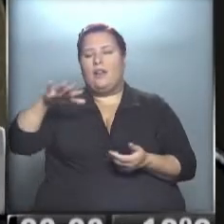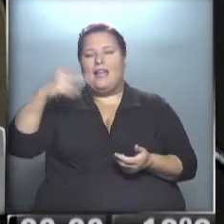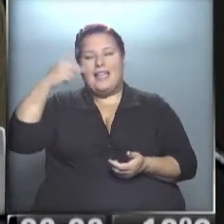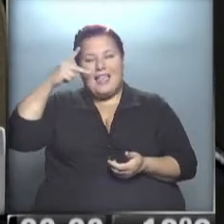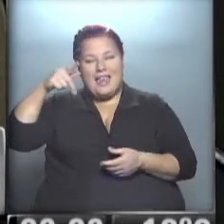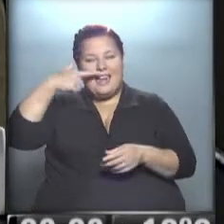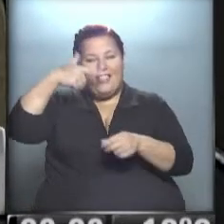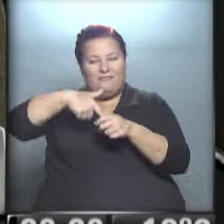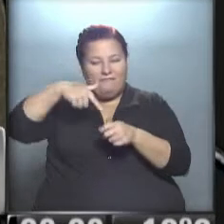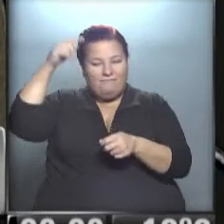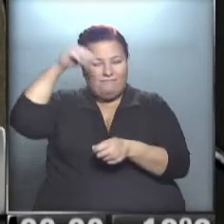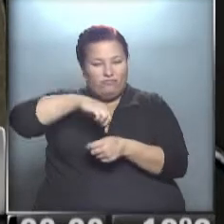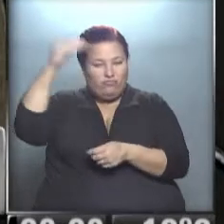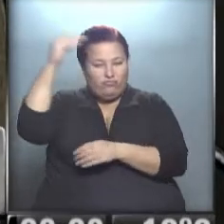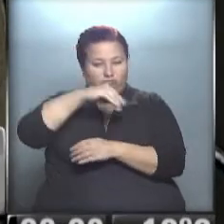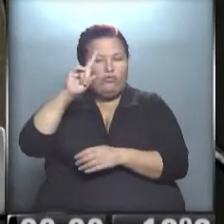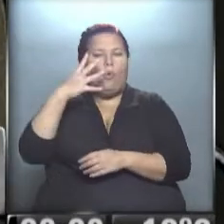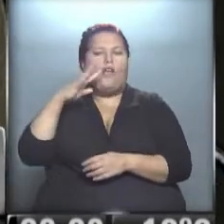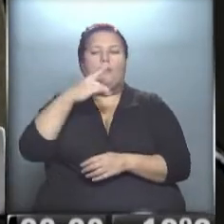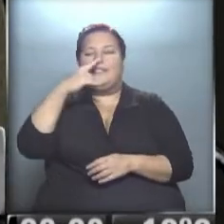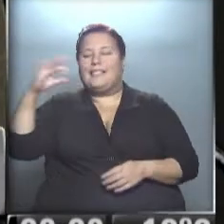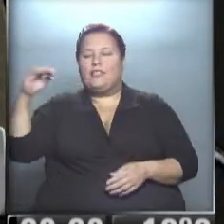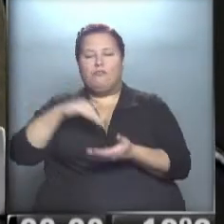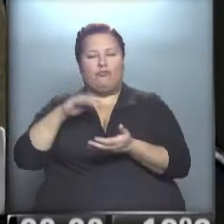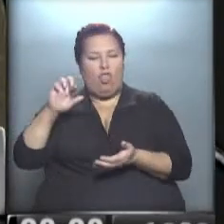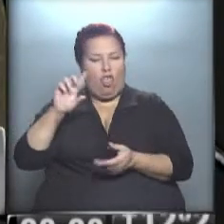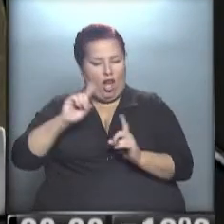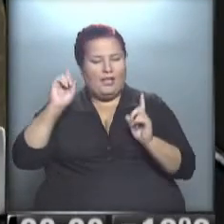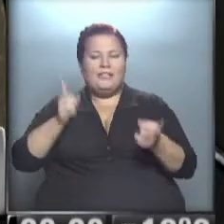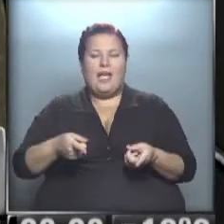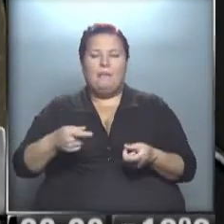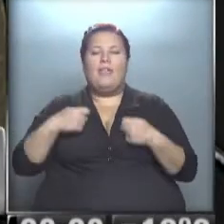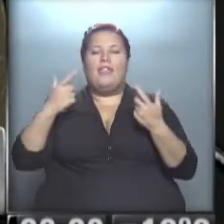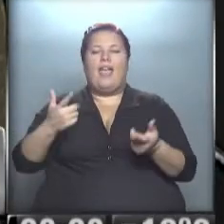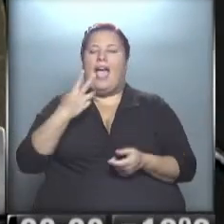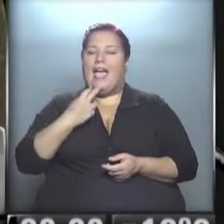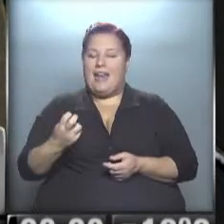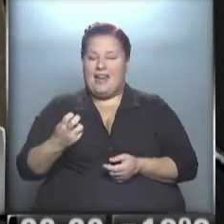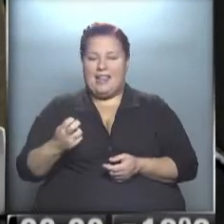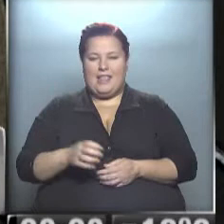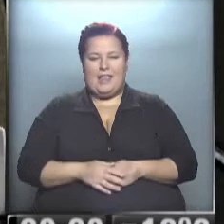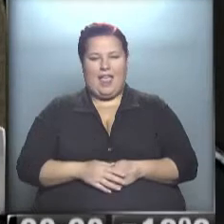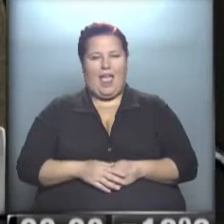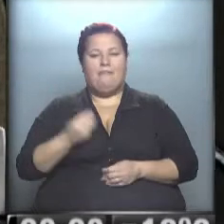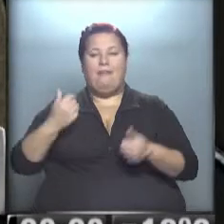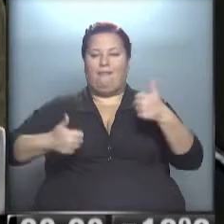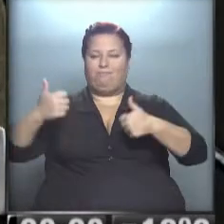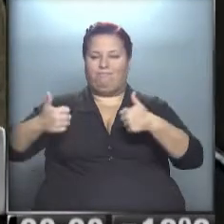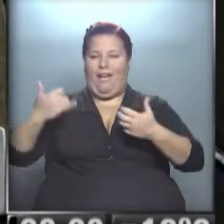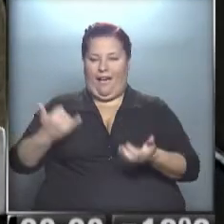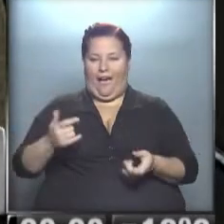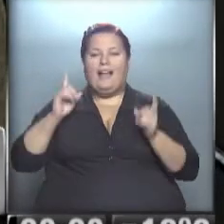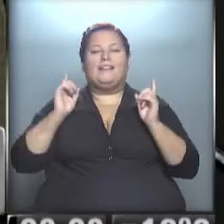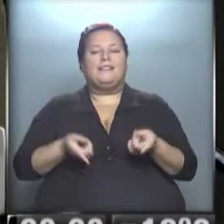kirchner que implicaría no solamente estos 4 mil 700 millones de dólares proveer energía competitiva sino